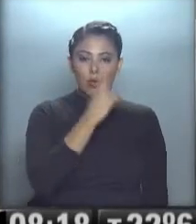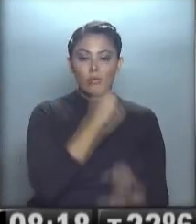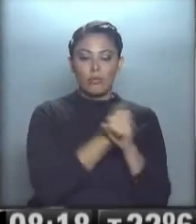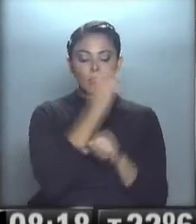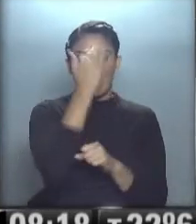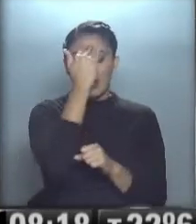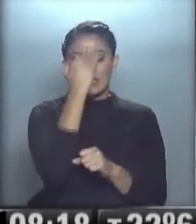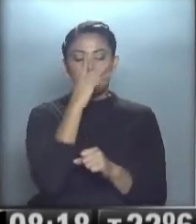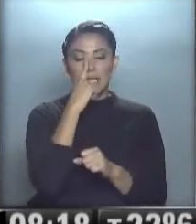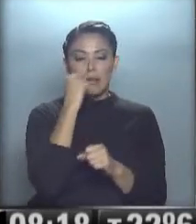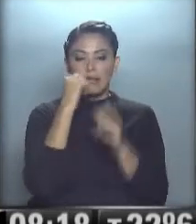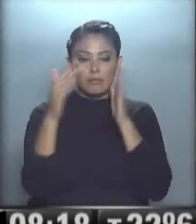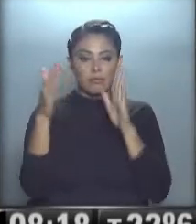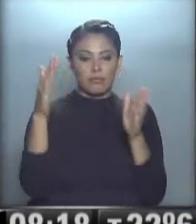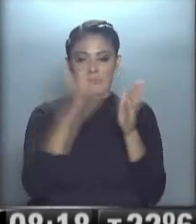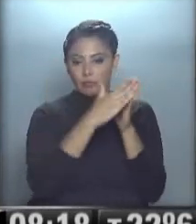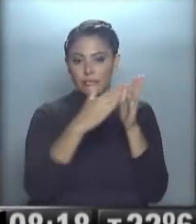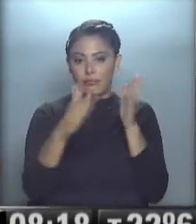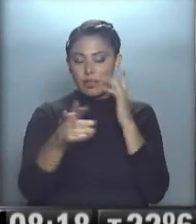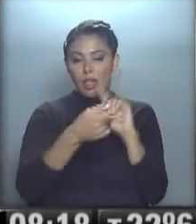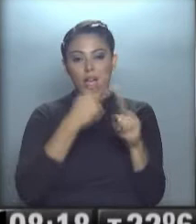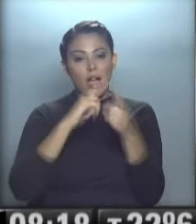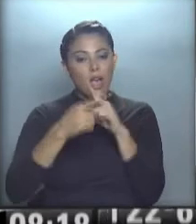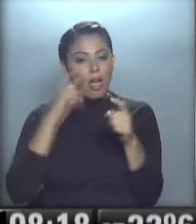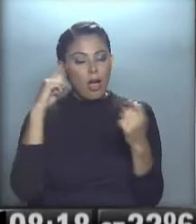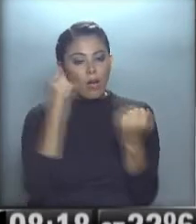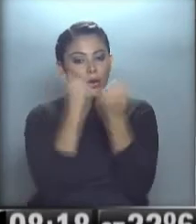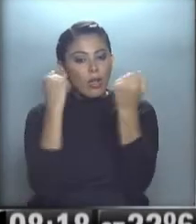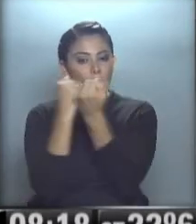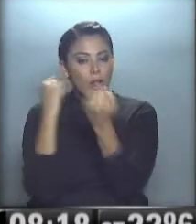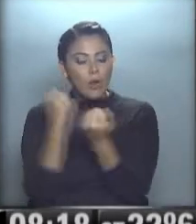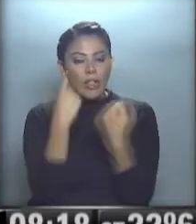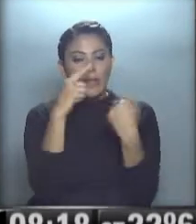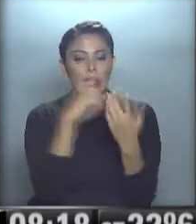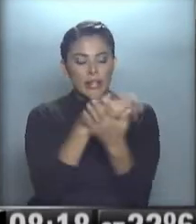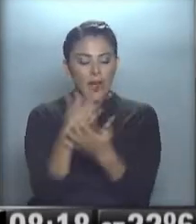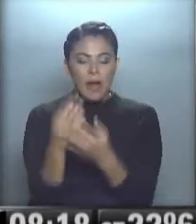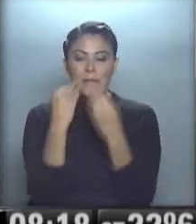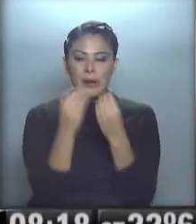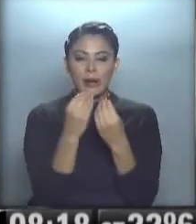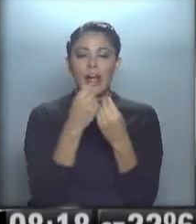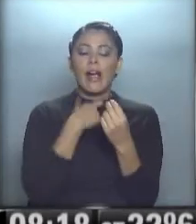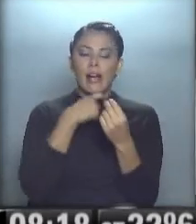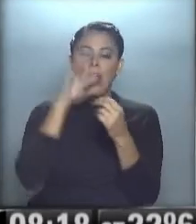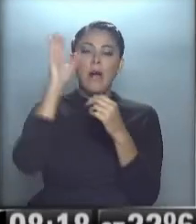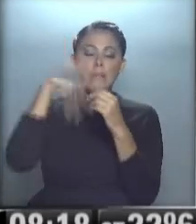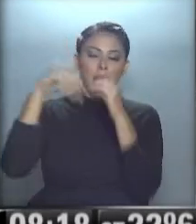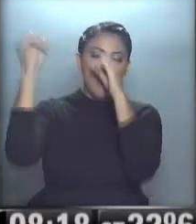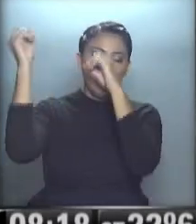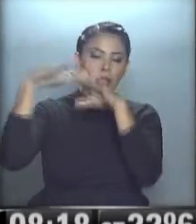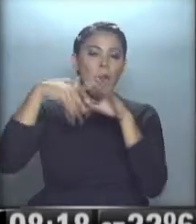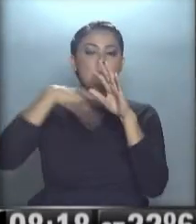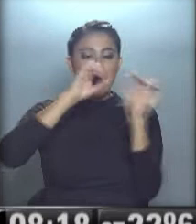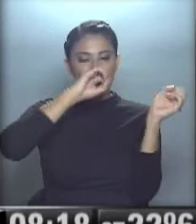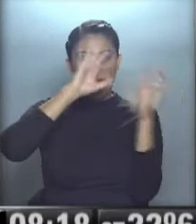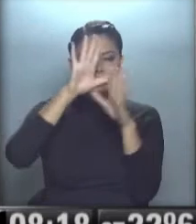con acuerdos en todas las cadenas de valor a los efectos de incentivar exportaciones, sustituir importaciones, trabajar en